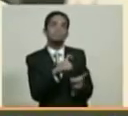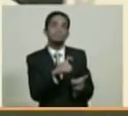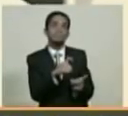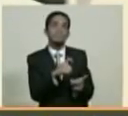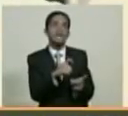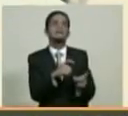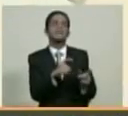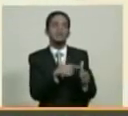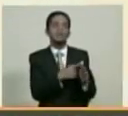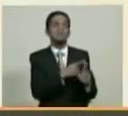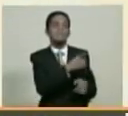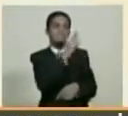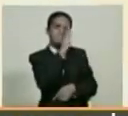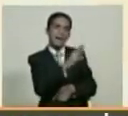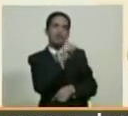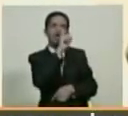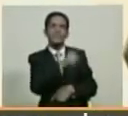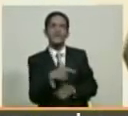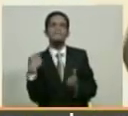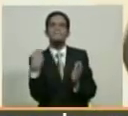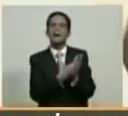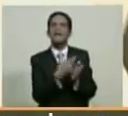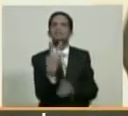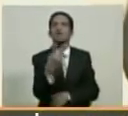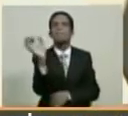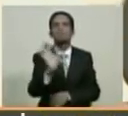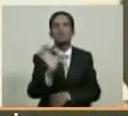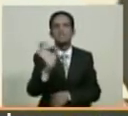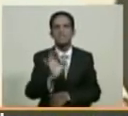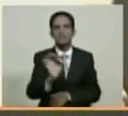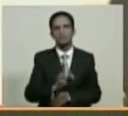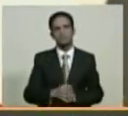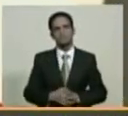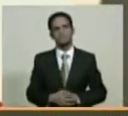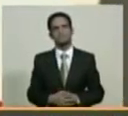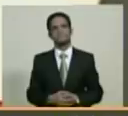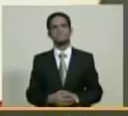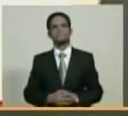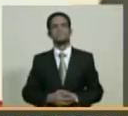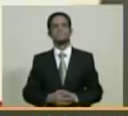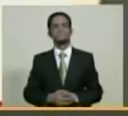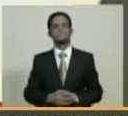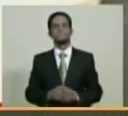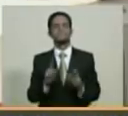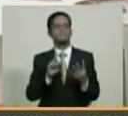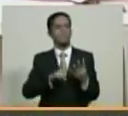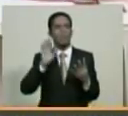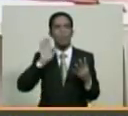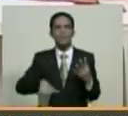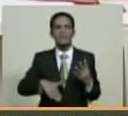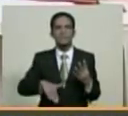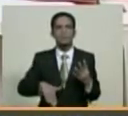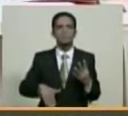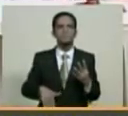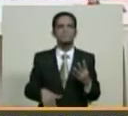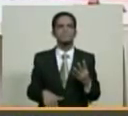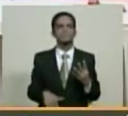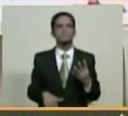2% de ese impuesto sobre la renta que generan todos los días por los servicios que prestan. Por último, y